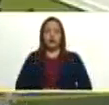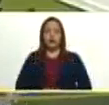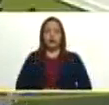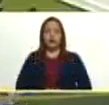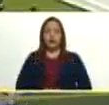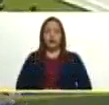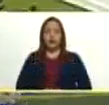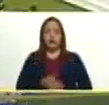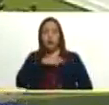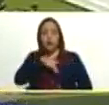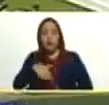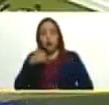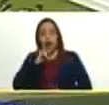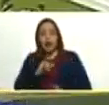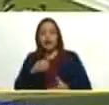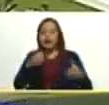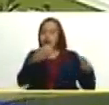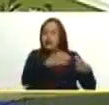hemos tenido reuniones